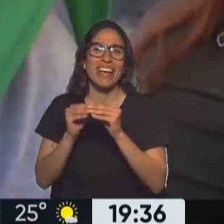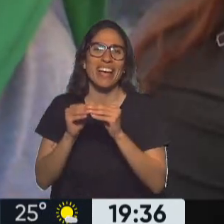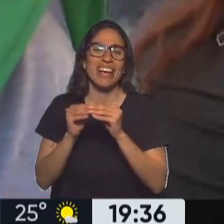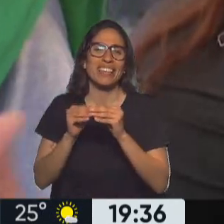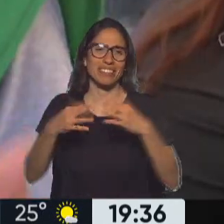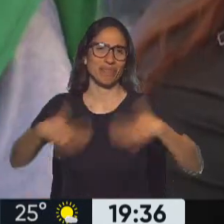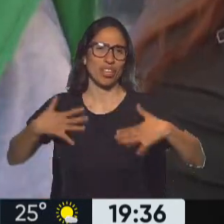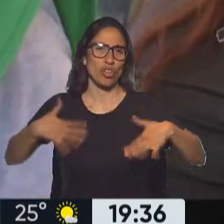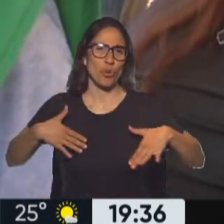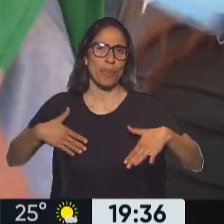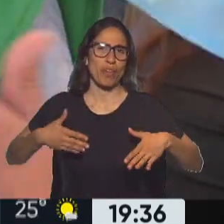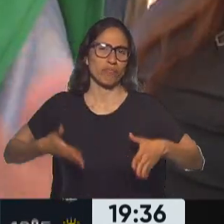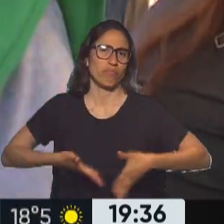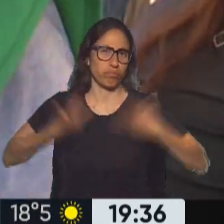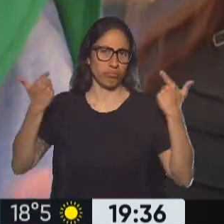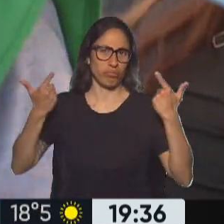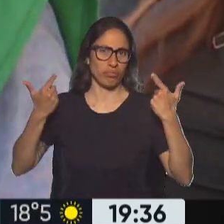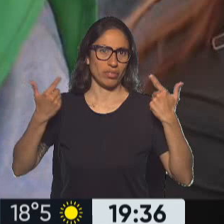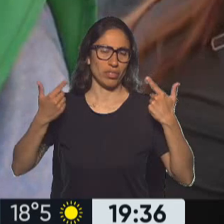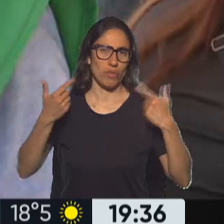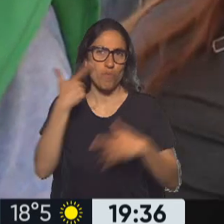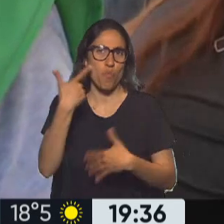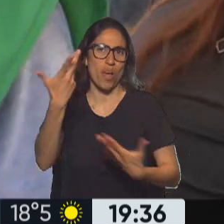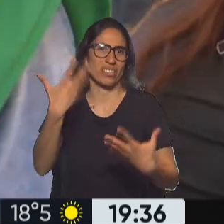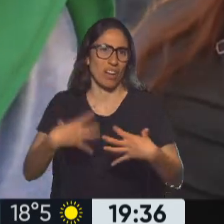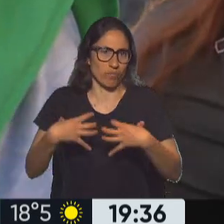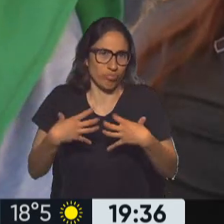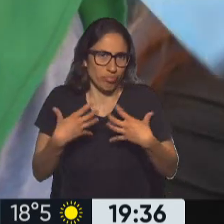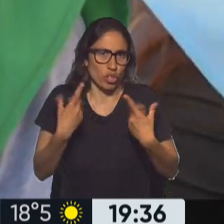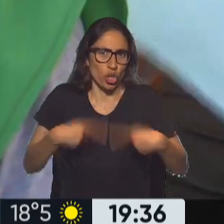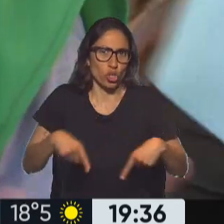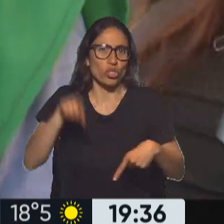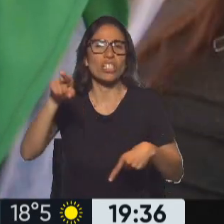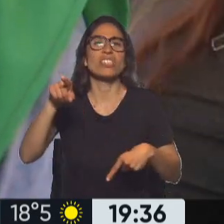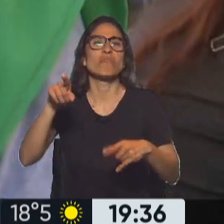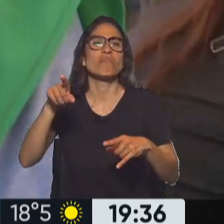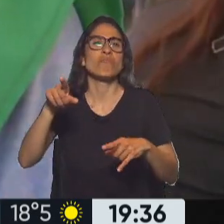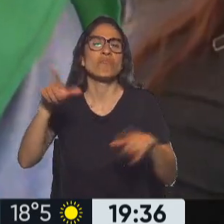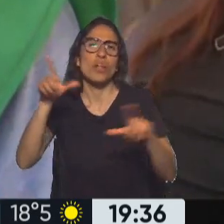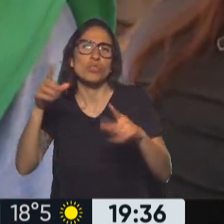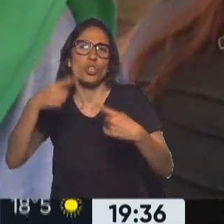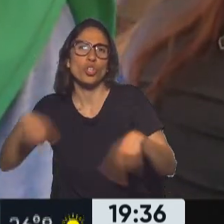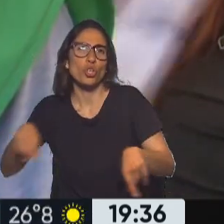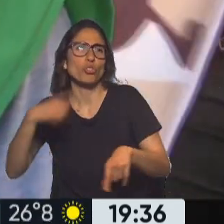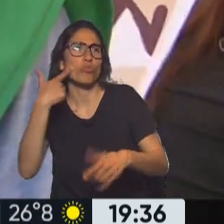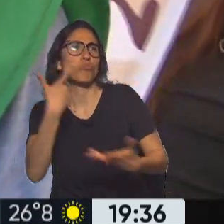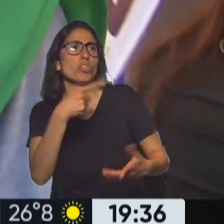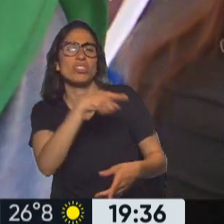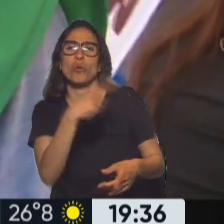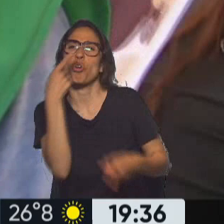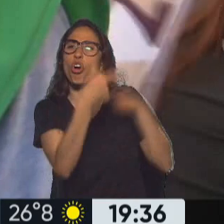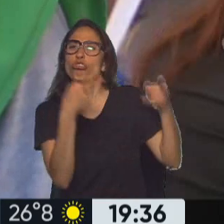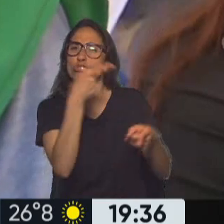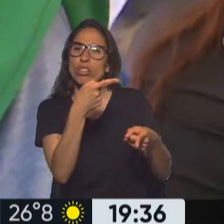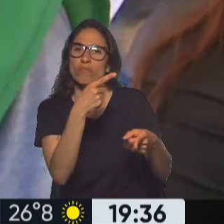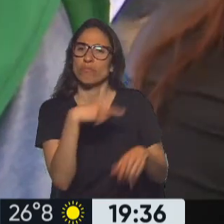que se debate, lo que se discute y los ejes de lucha que después forma parte de la conquista. Si hoy nos podemos